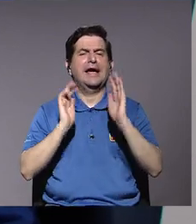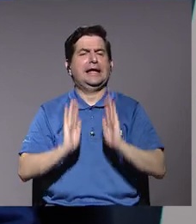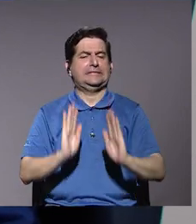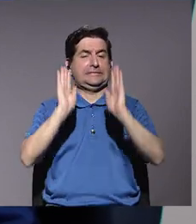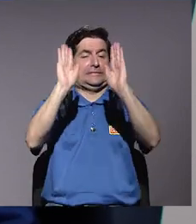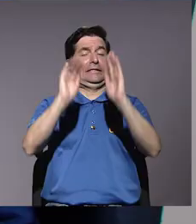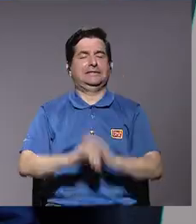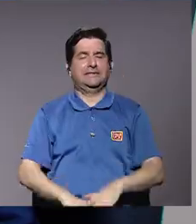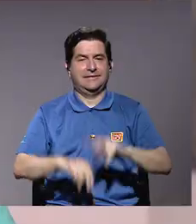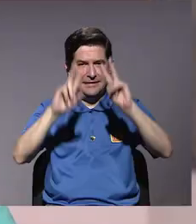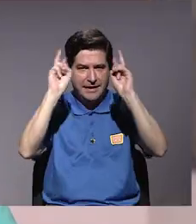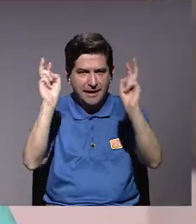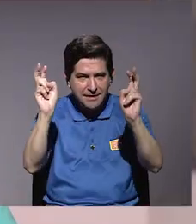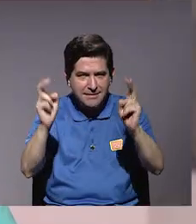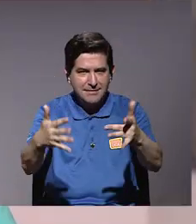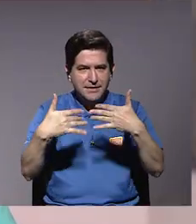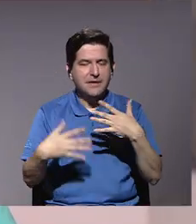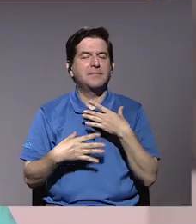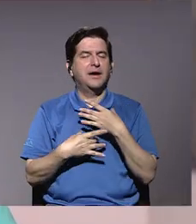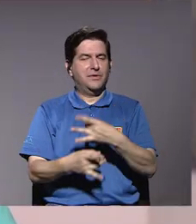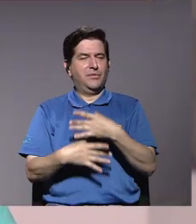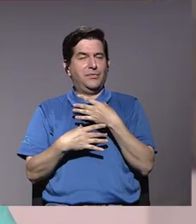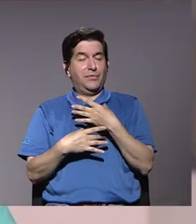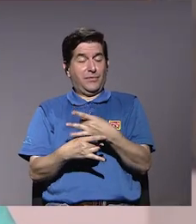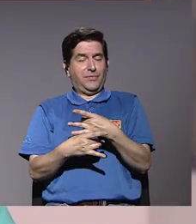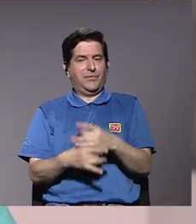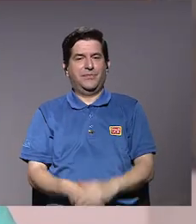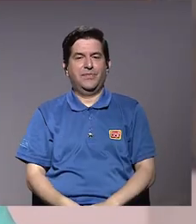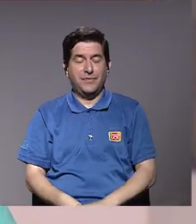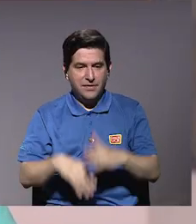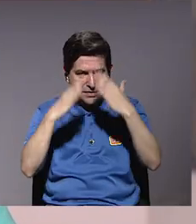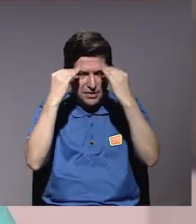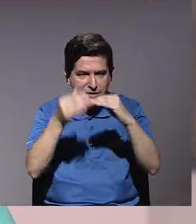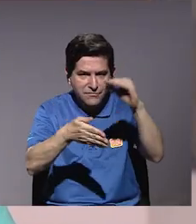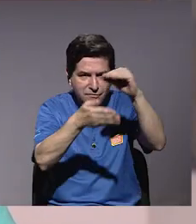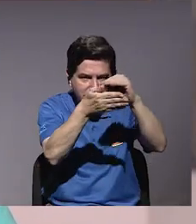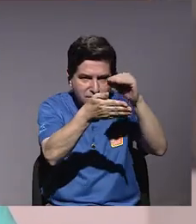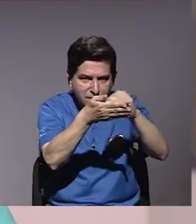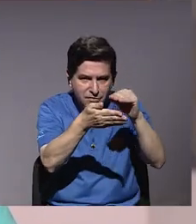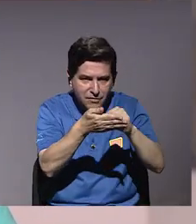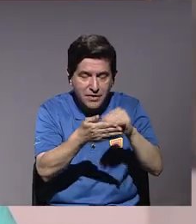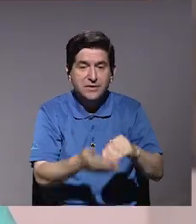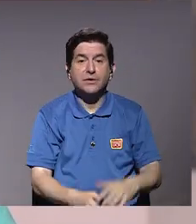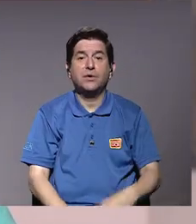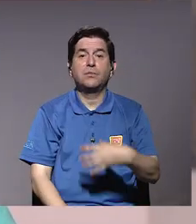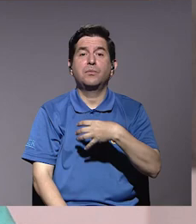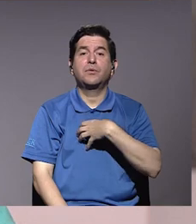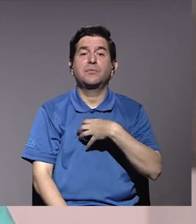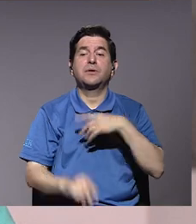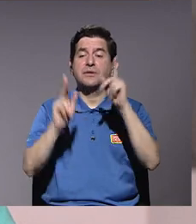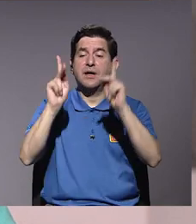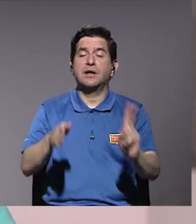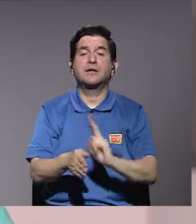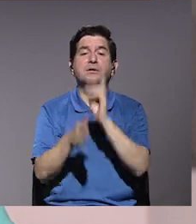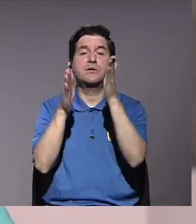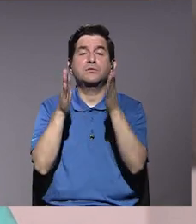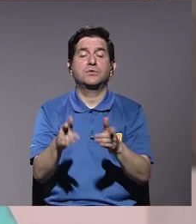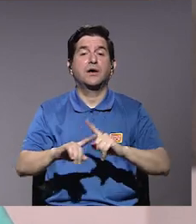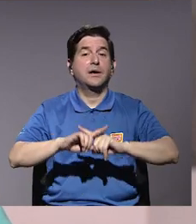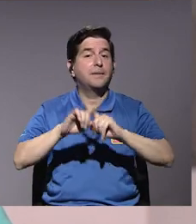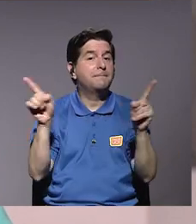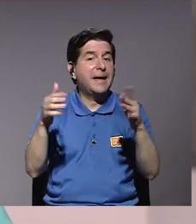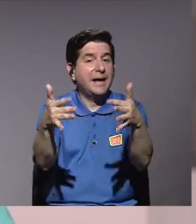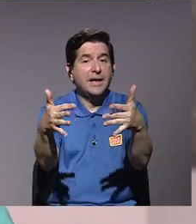salud. Excelente, sí. El tema del expediente es un tema interesante, porque los datos que están en el expediente le pertenecen a la